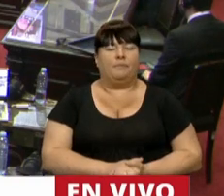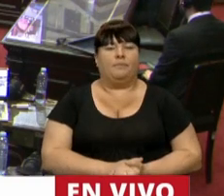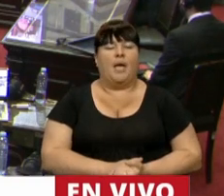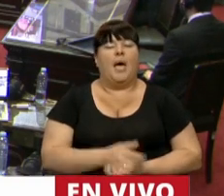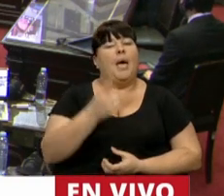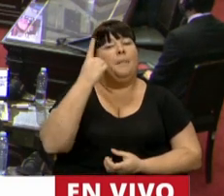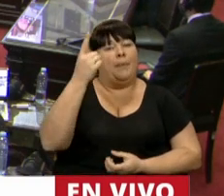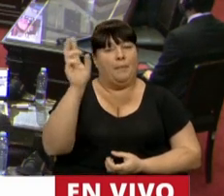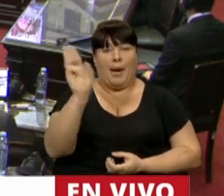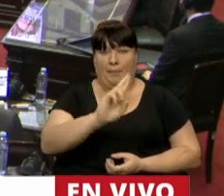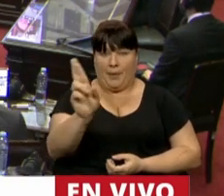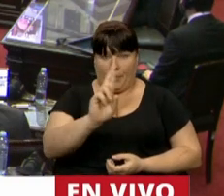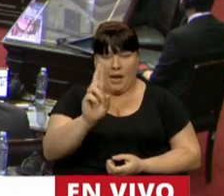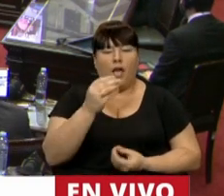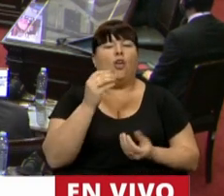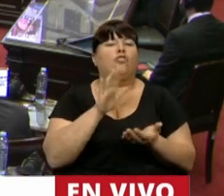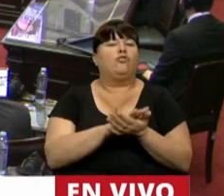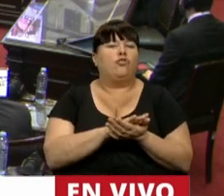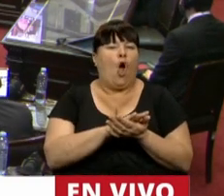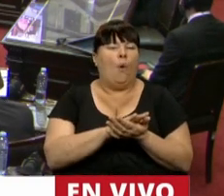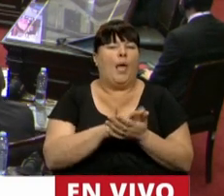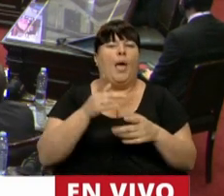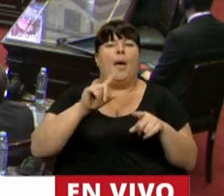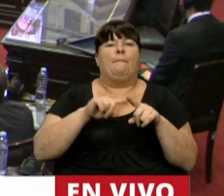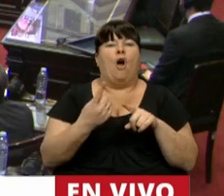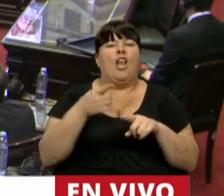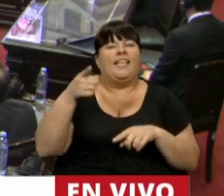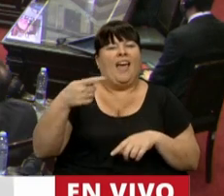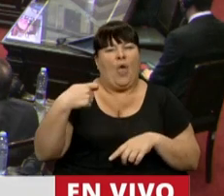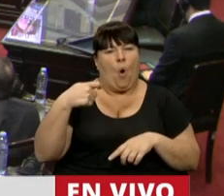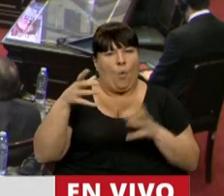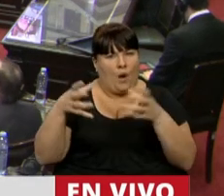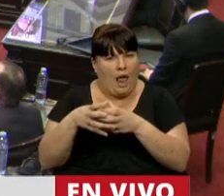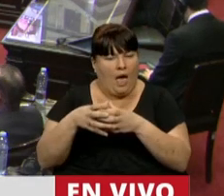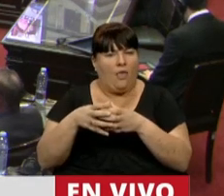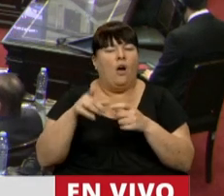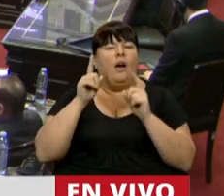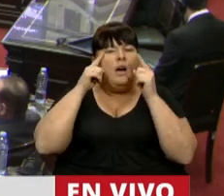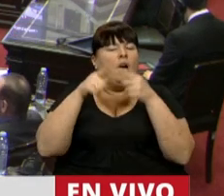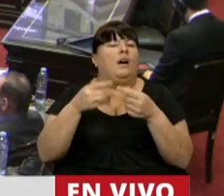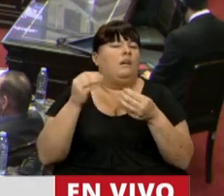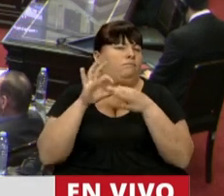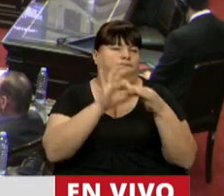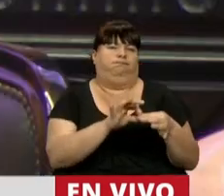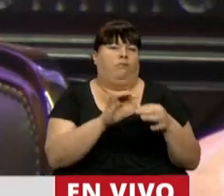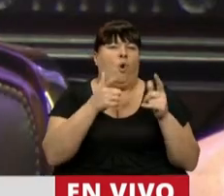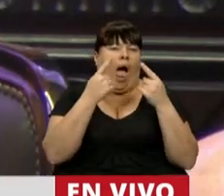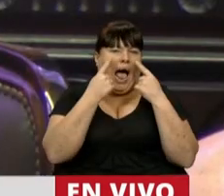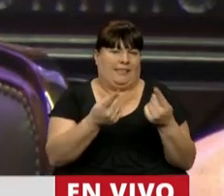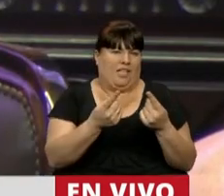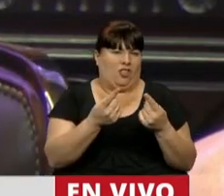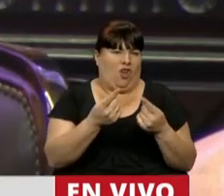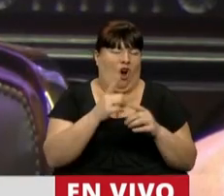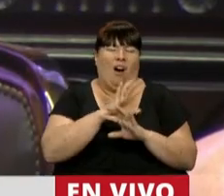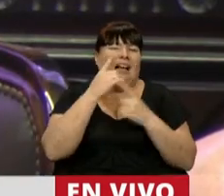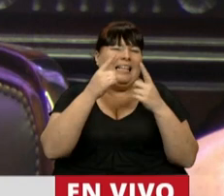La primera cuestión de privilegio tiene que ver con las políticas de la tercera edad y vincular directamente con la falta de atención o